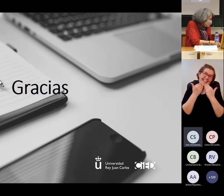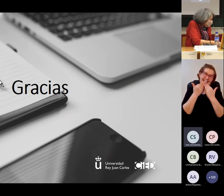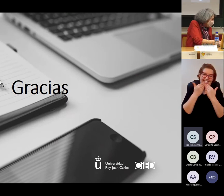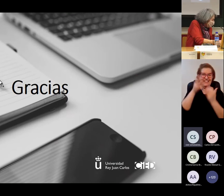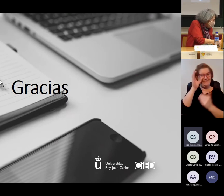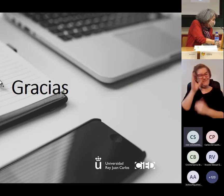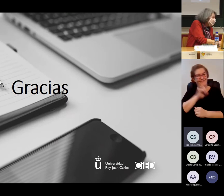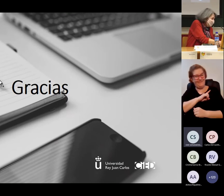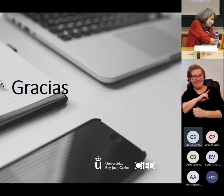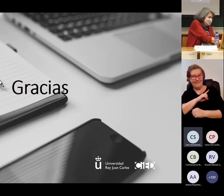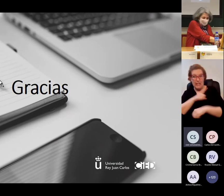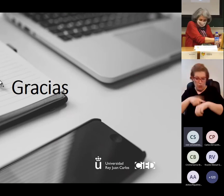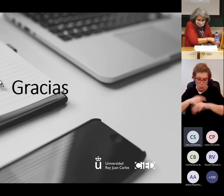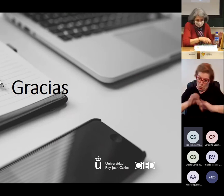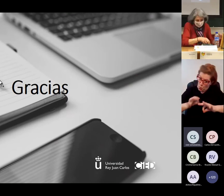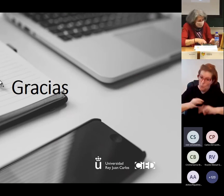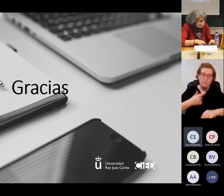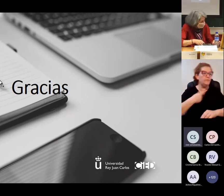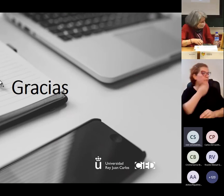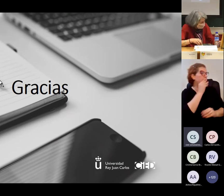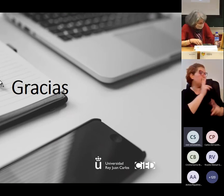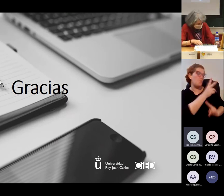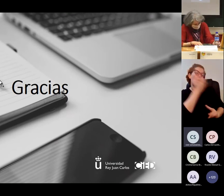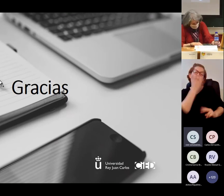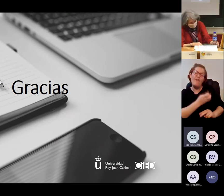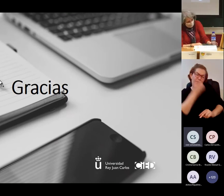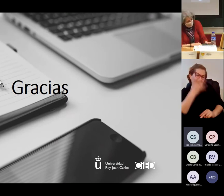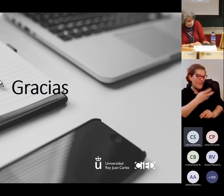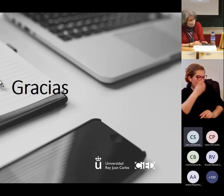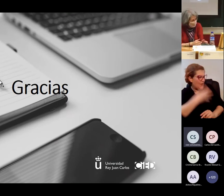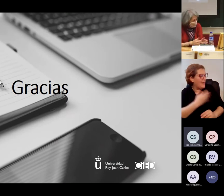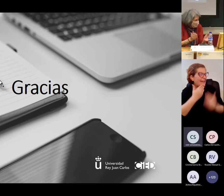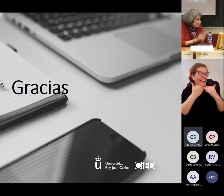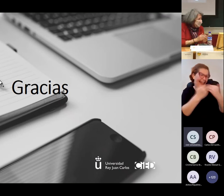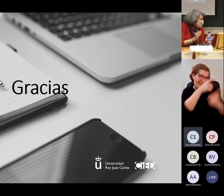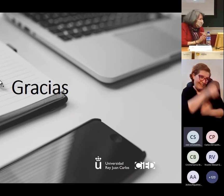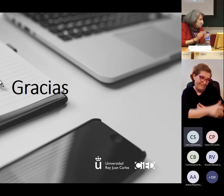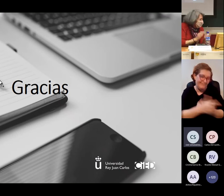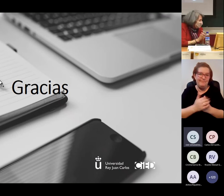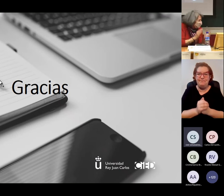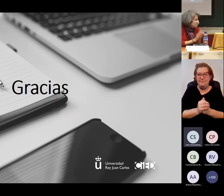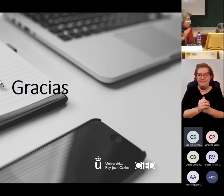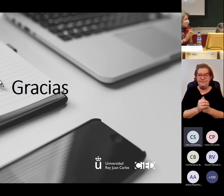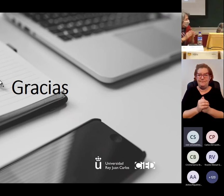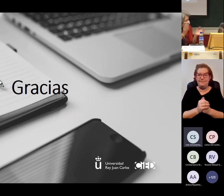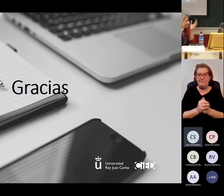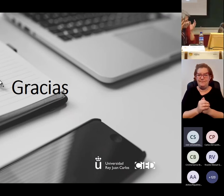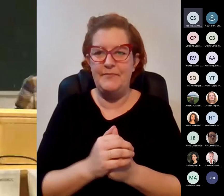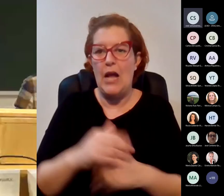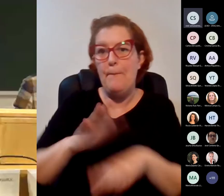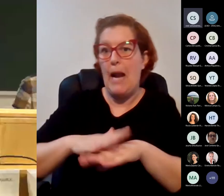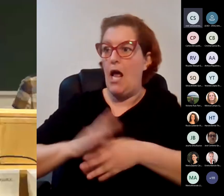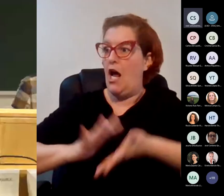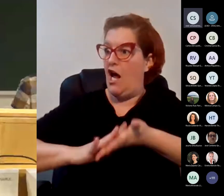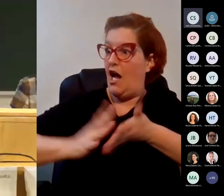he ido bien de tiempo muy bien muy bien pues muchísimas gracias con este interno